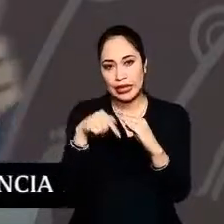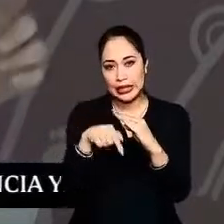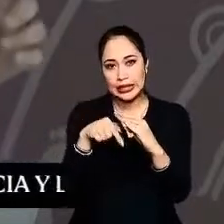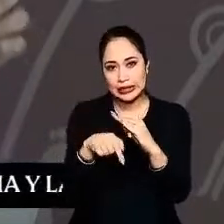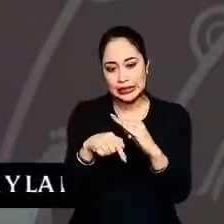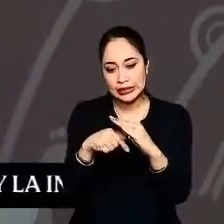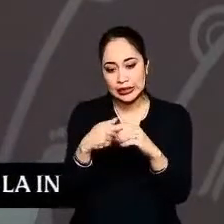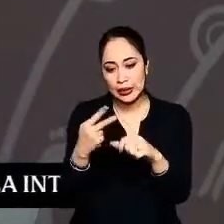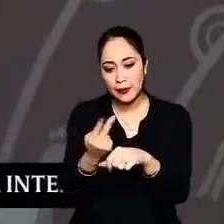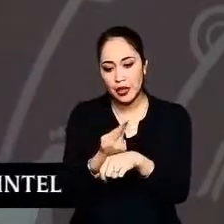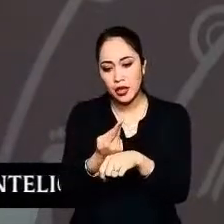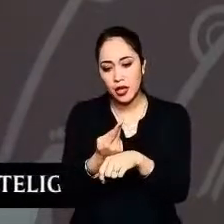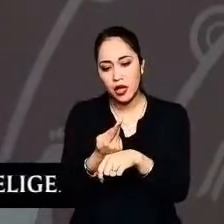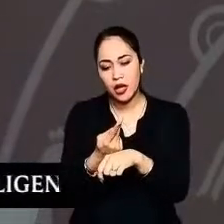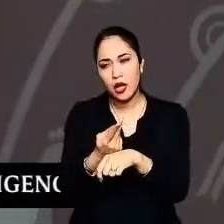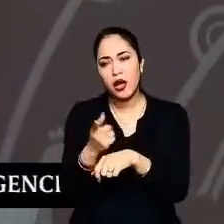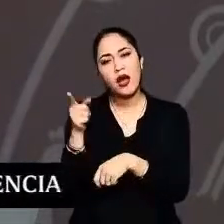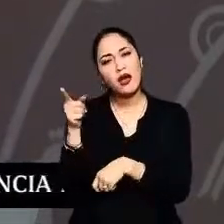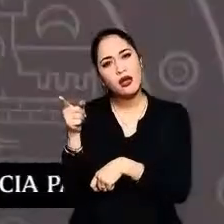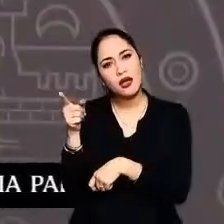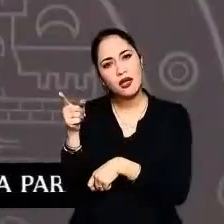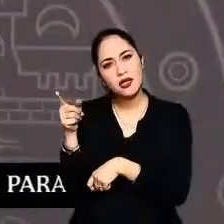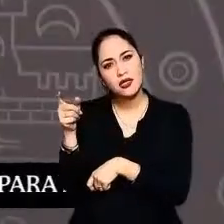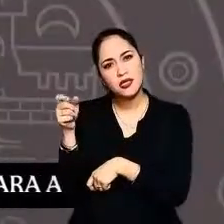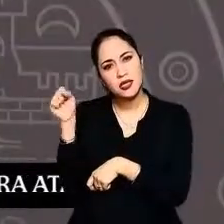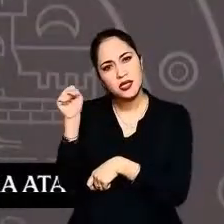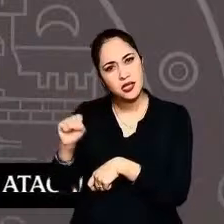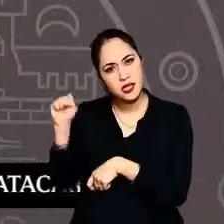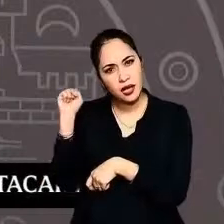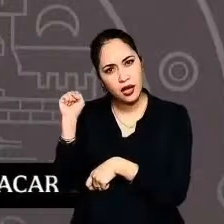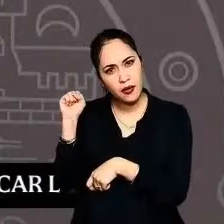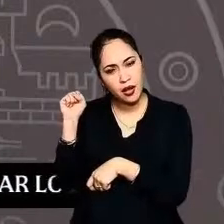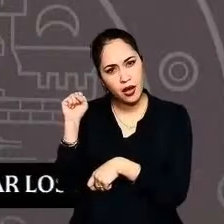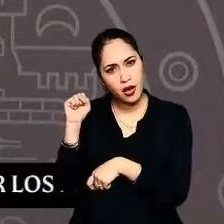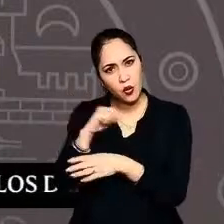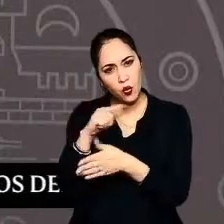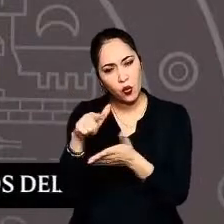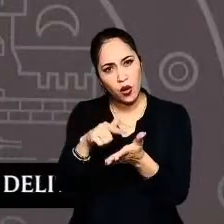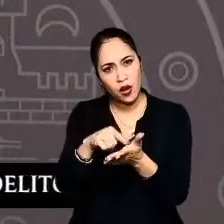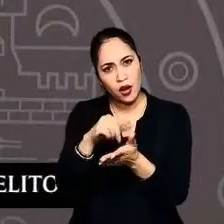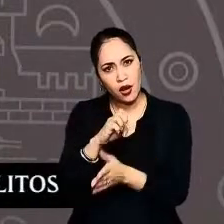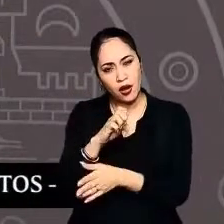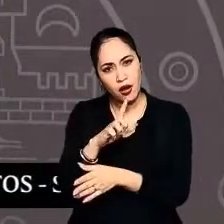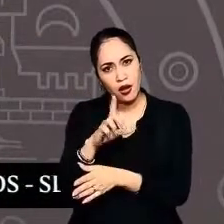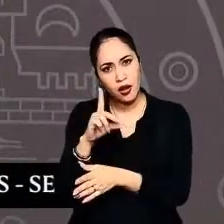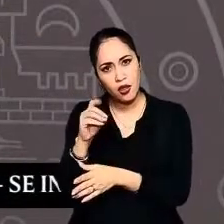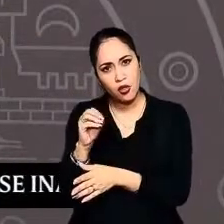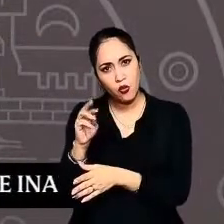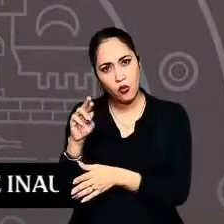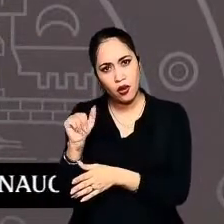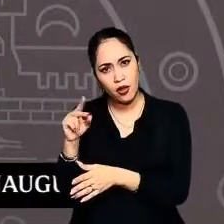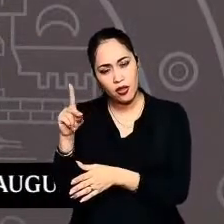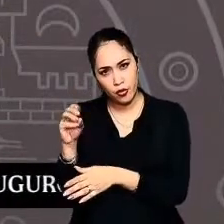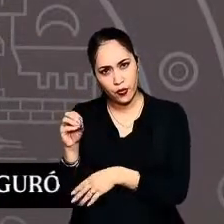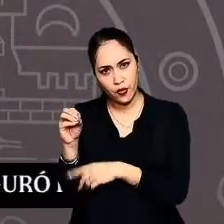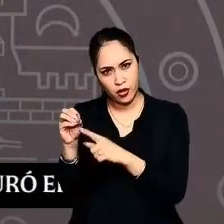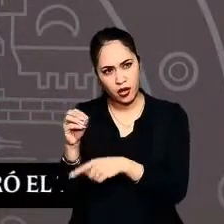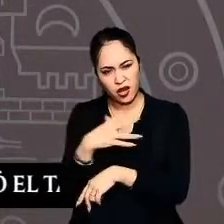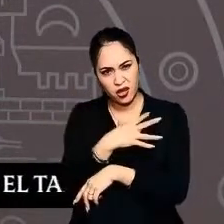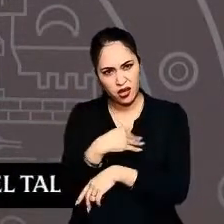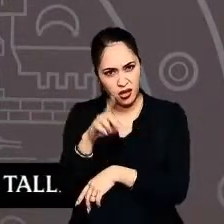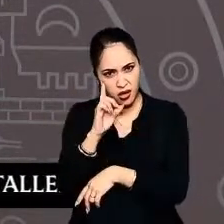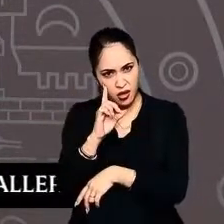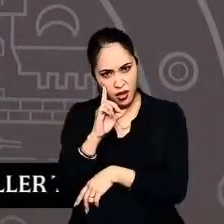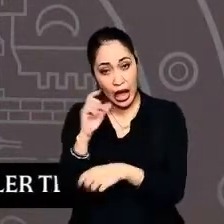Ahí tuvimos una agresión el sábado en El Dorado, ¿no? Pero fue con la hija, ¿verdad? A